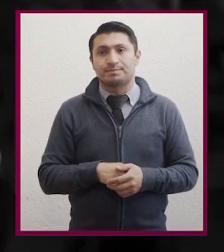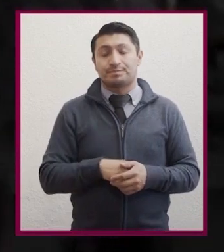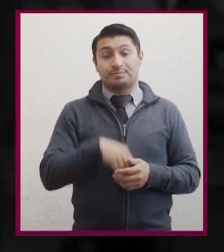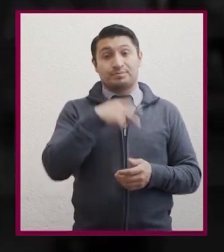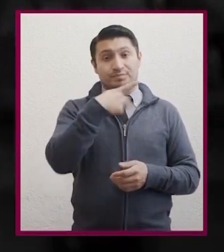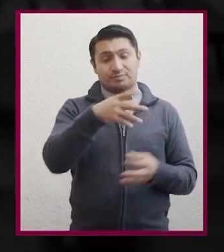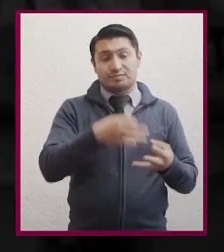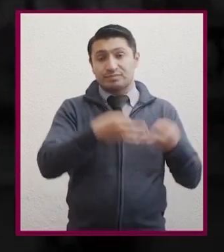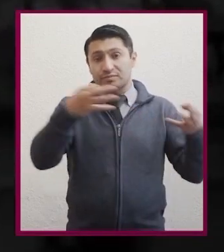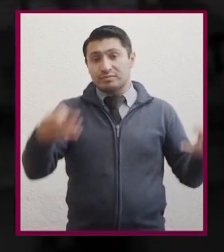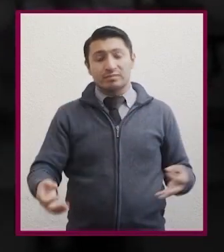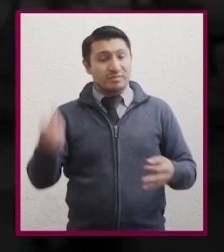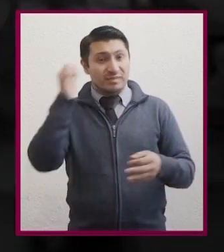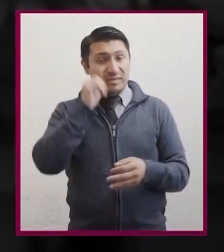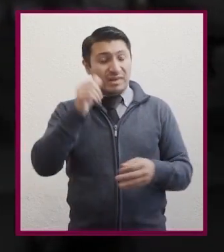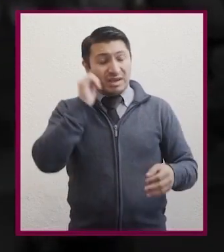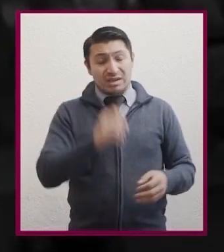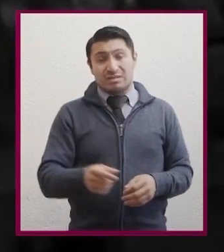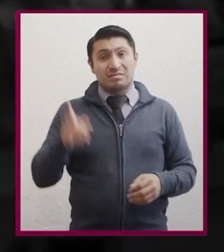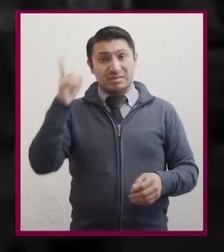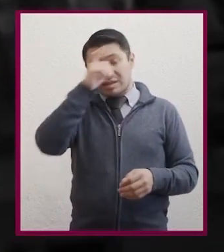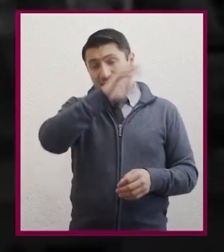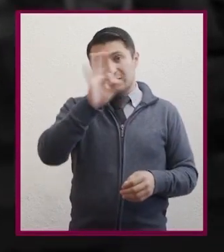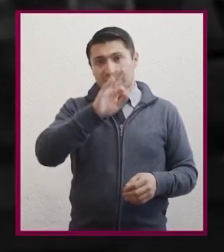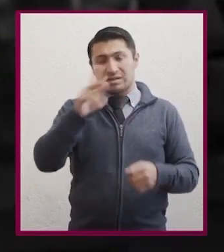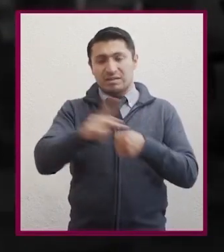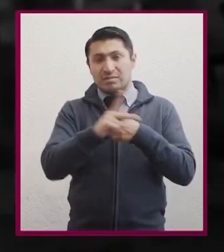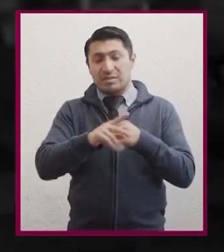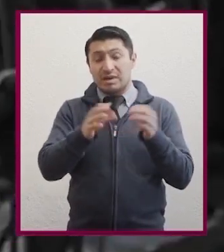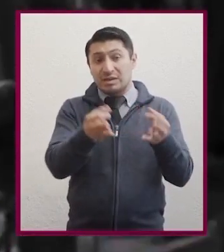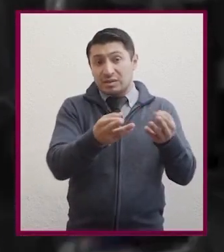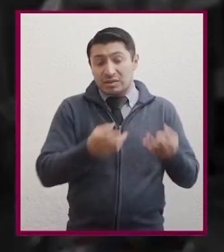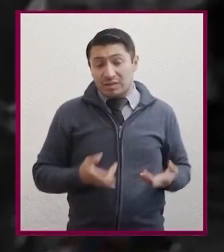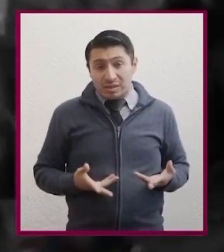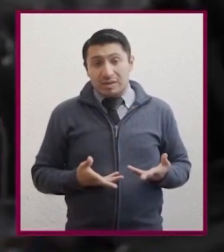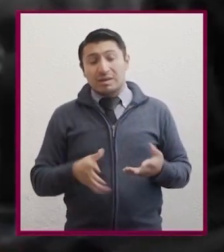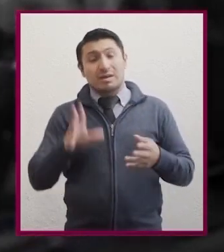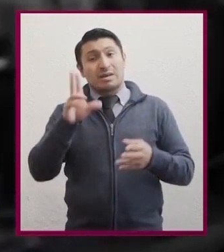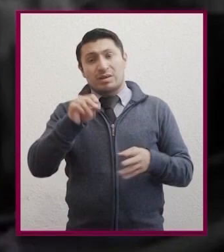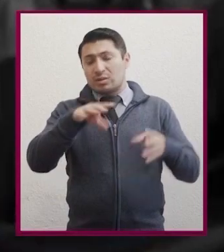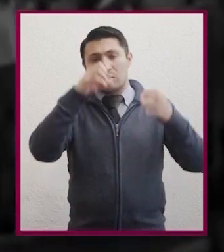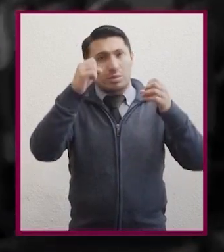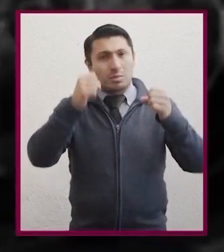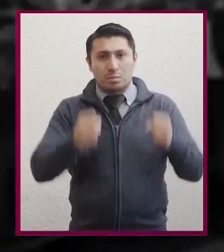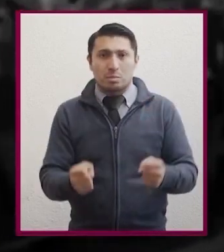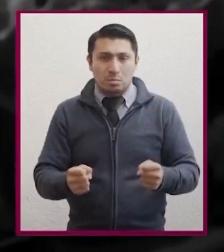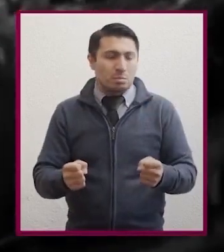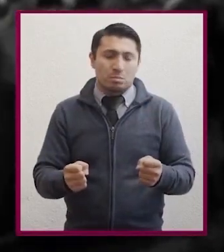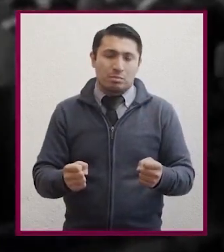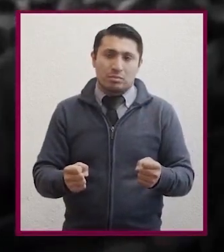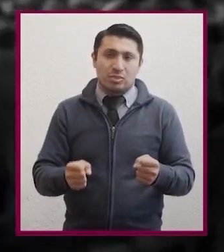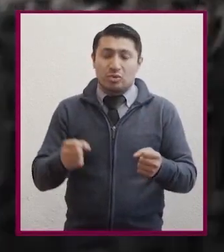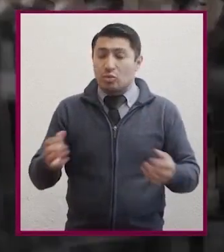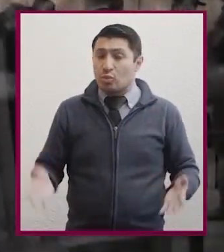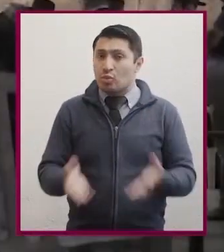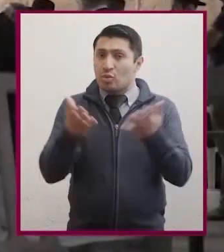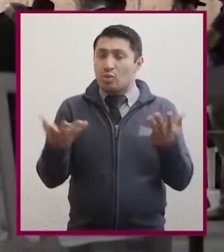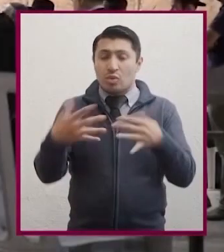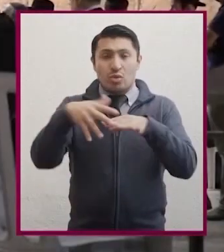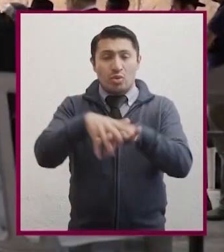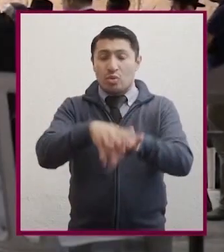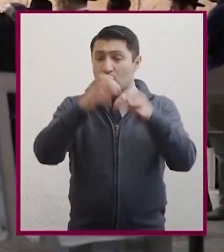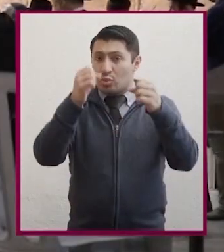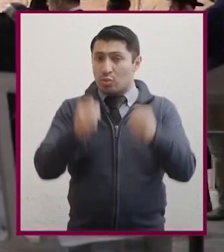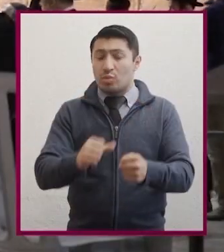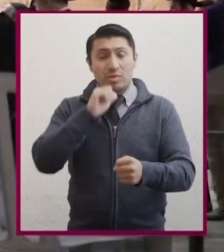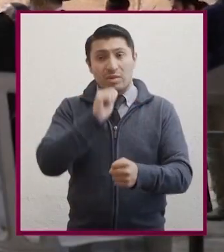propio territorio es siempre trágico si el país de acogida no garantiza posibilidades de integración, sustento y seguridad.